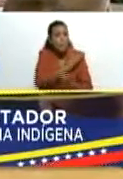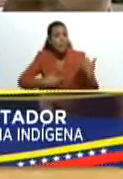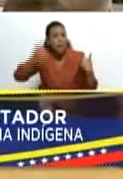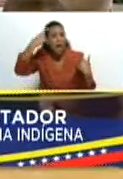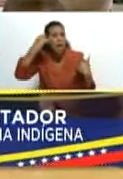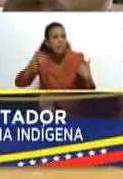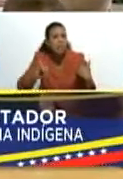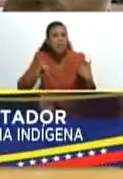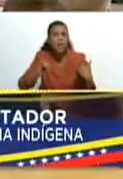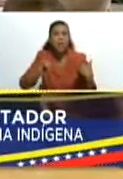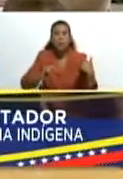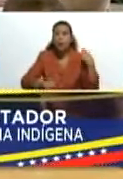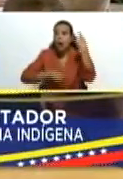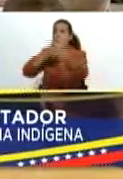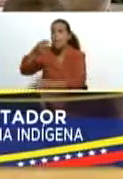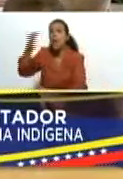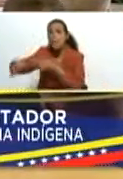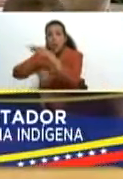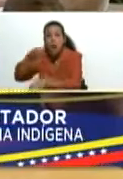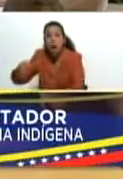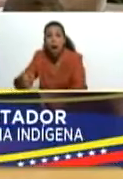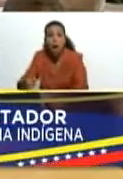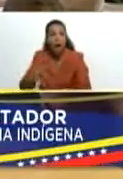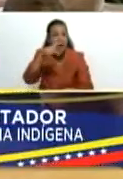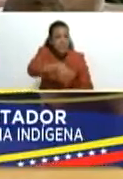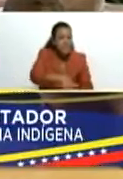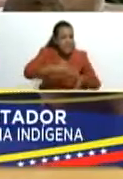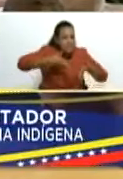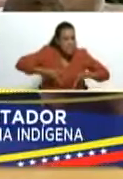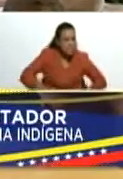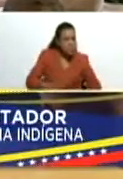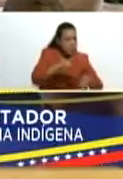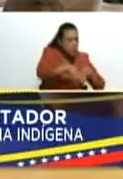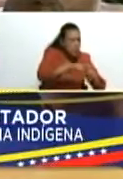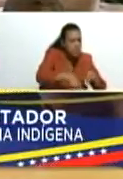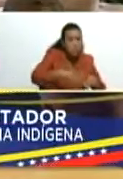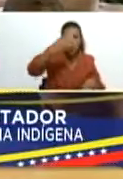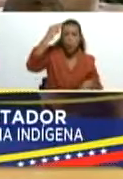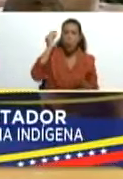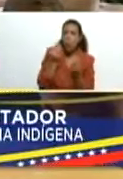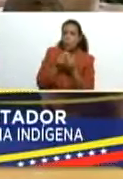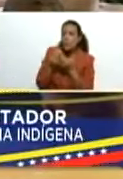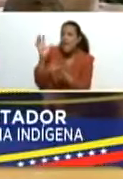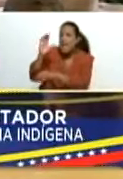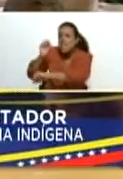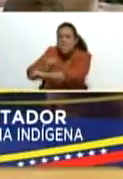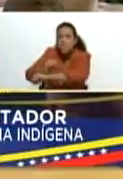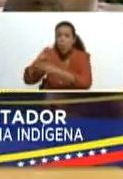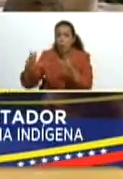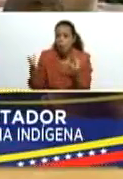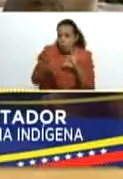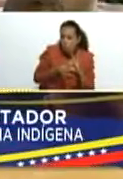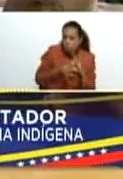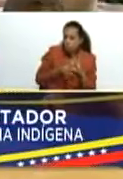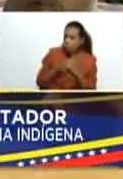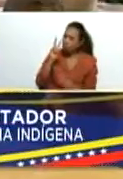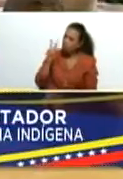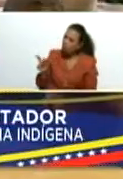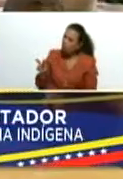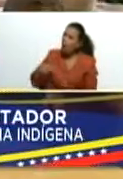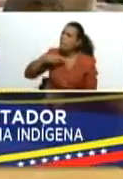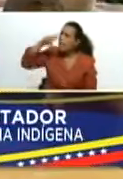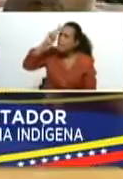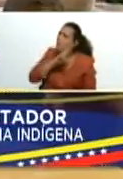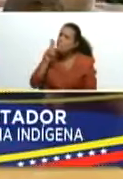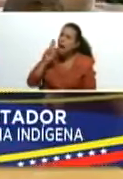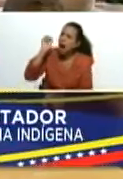su proceso. De niño nacido en esta casa, al lado de niños esclavos, de padres